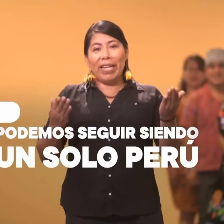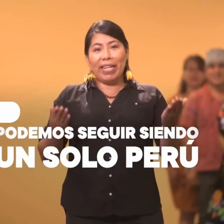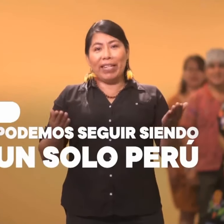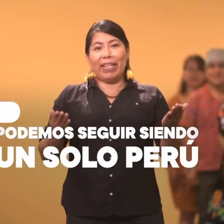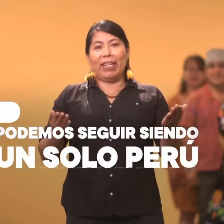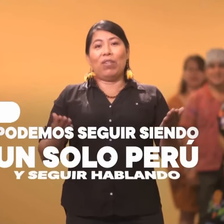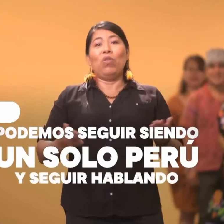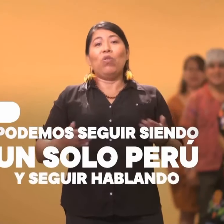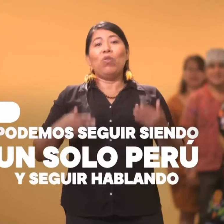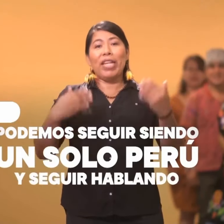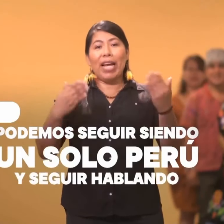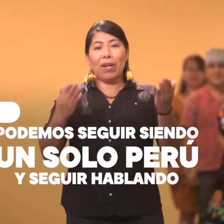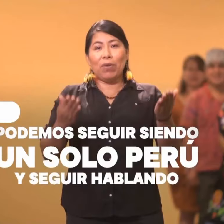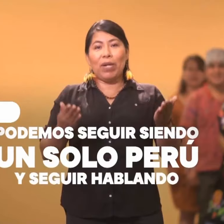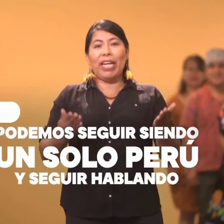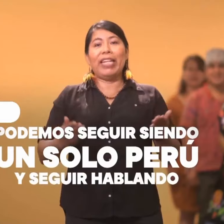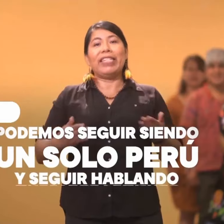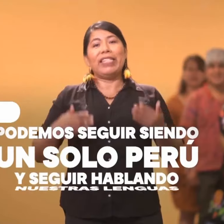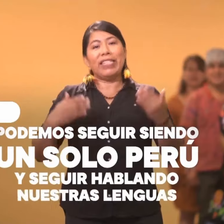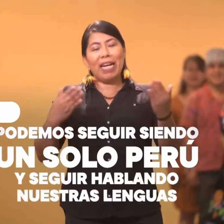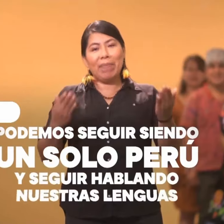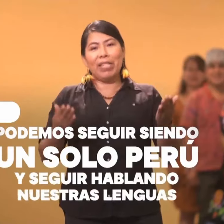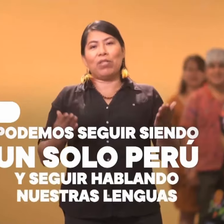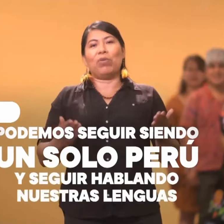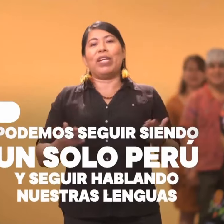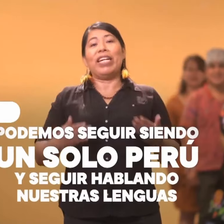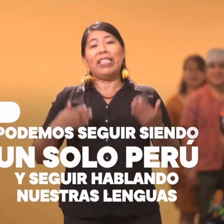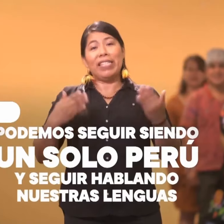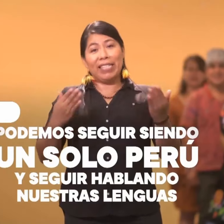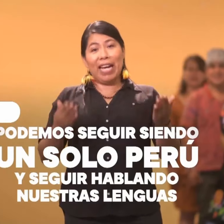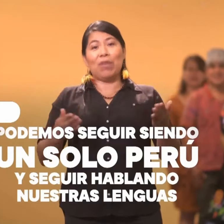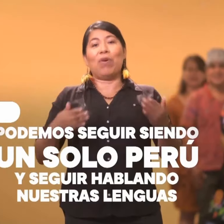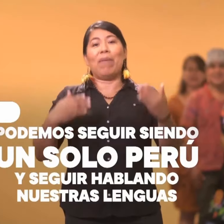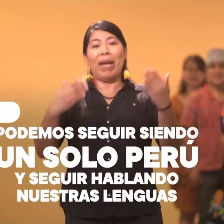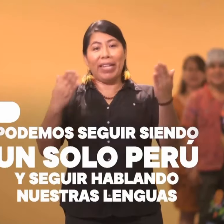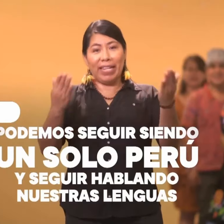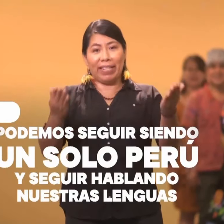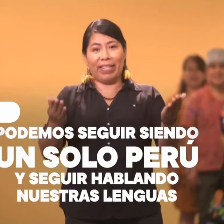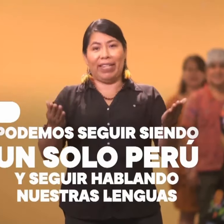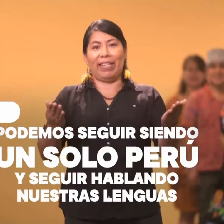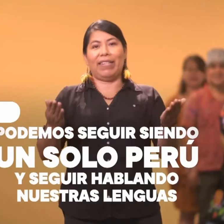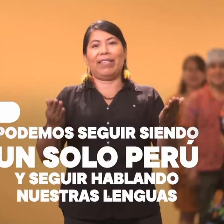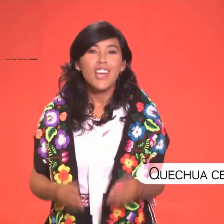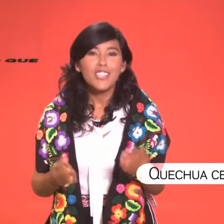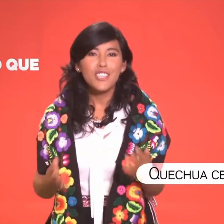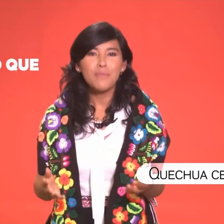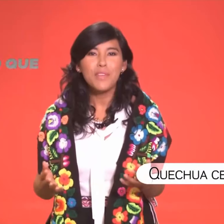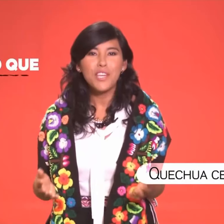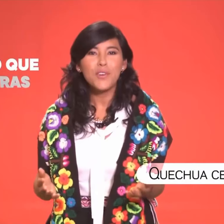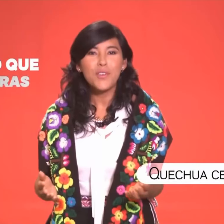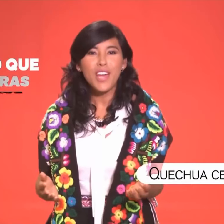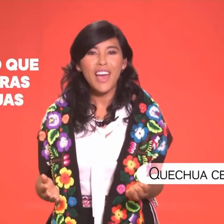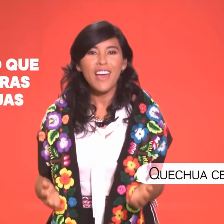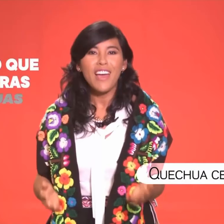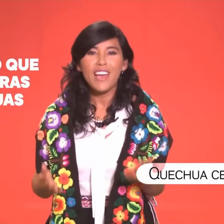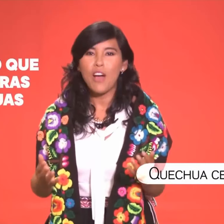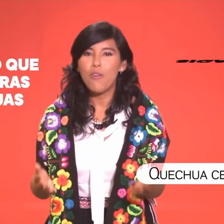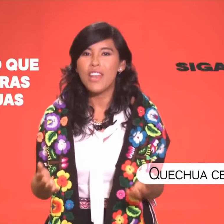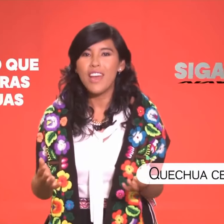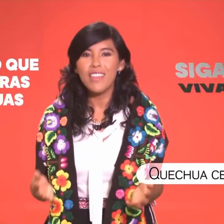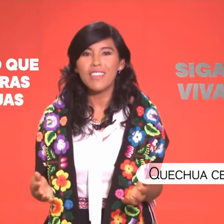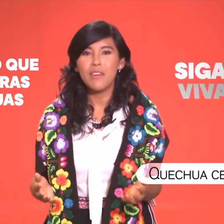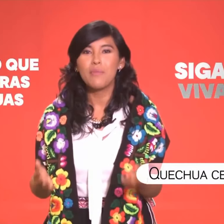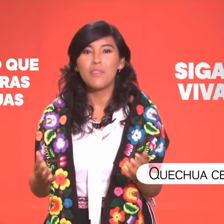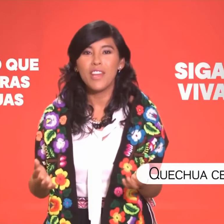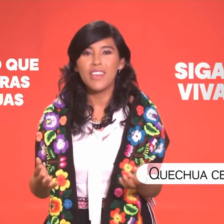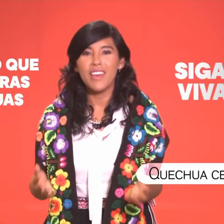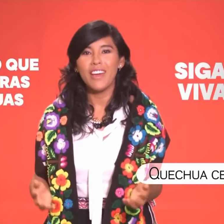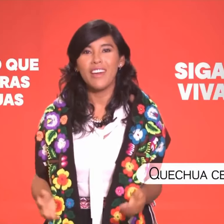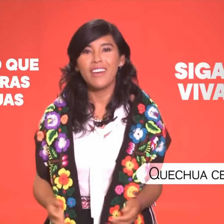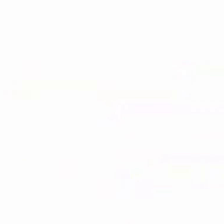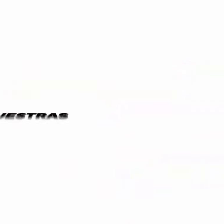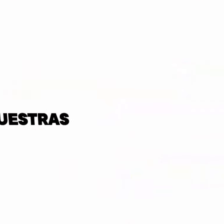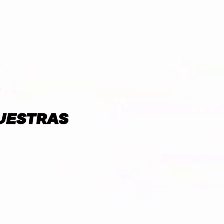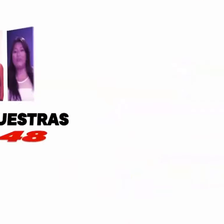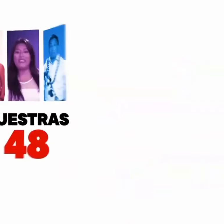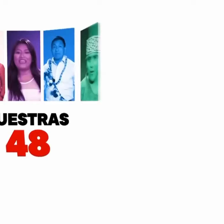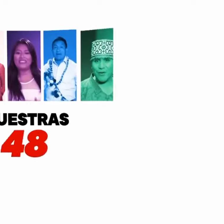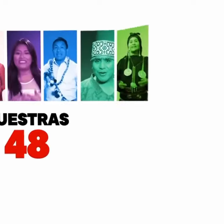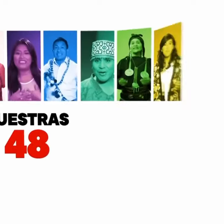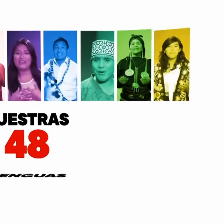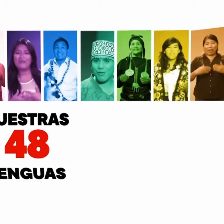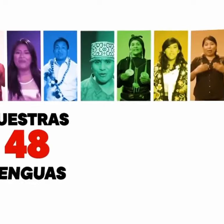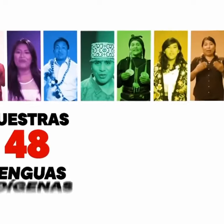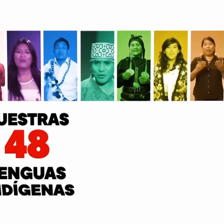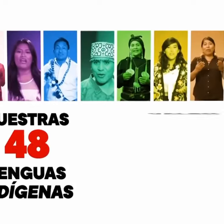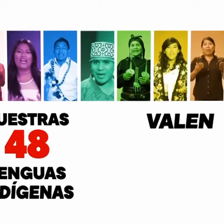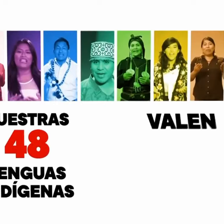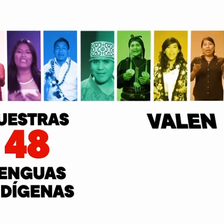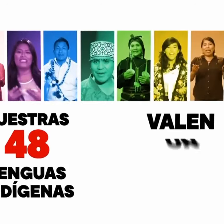kako ameineti. No me aku ichi chamo estu krichi chako ameineti. Chimikuna kawananta munaya.